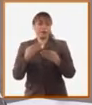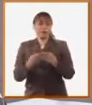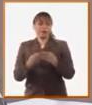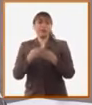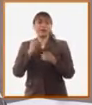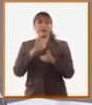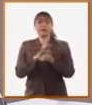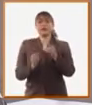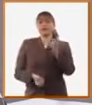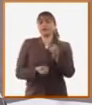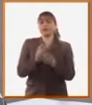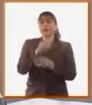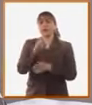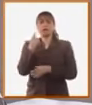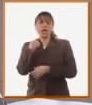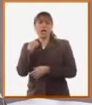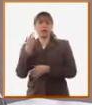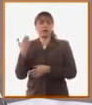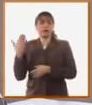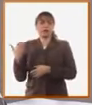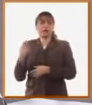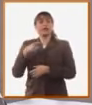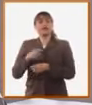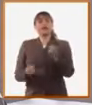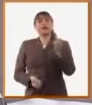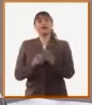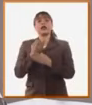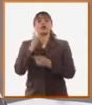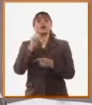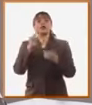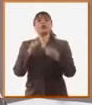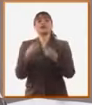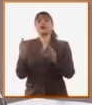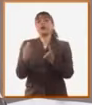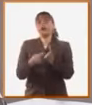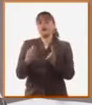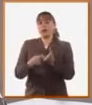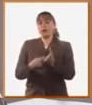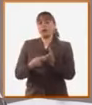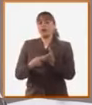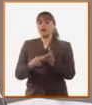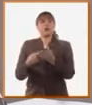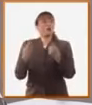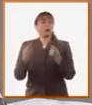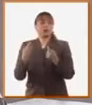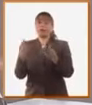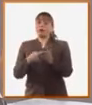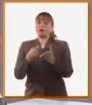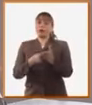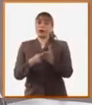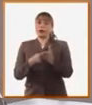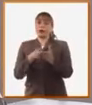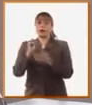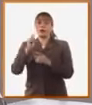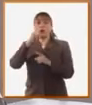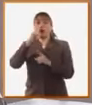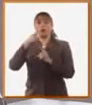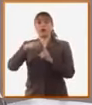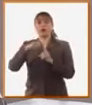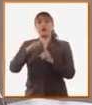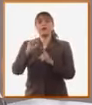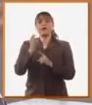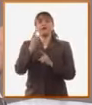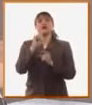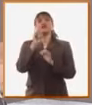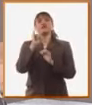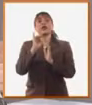hace dos años y tanto, se crearon con un beneficio fiscal que no pagaban impuestos en los primeros seis meses